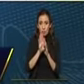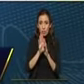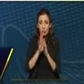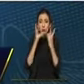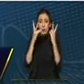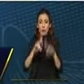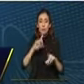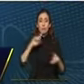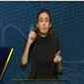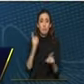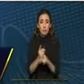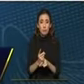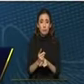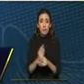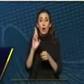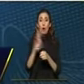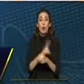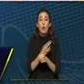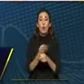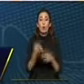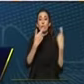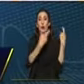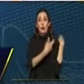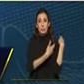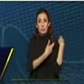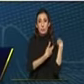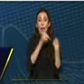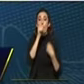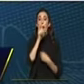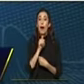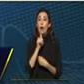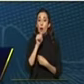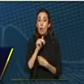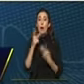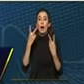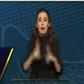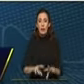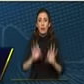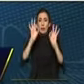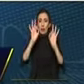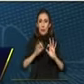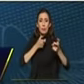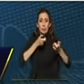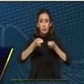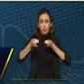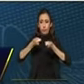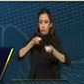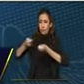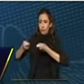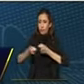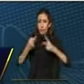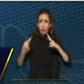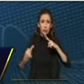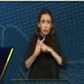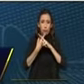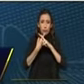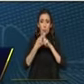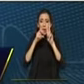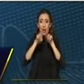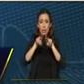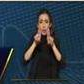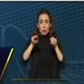serán desarrollados, obviamente, con el uso responsable del agua y bajo un estricto control de los impactos